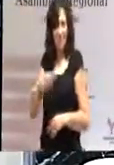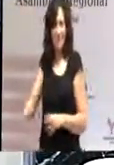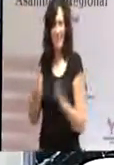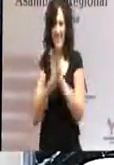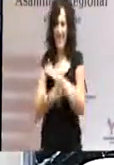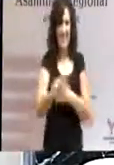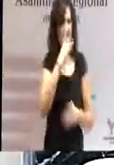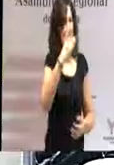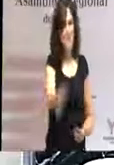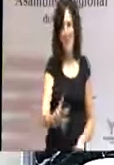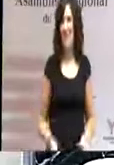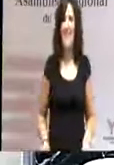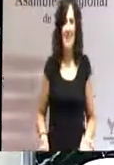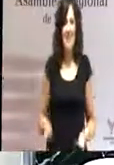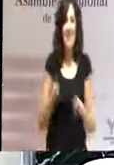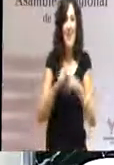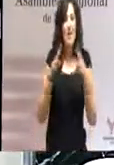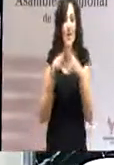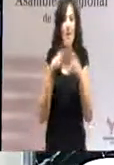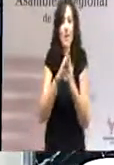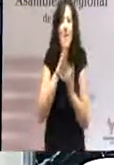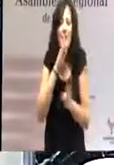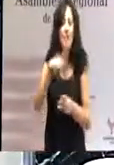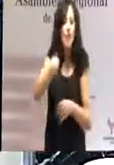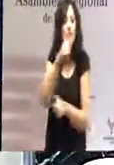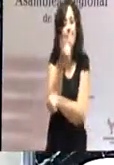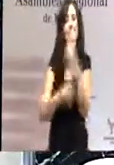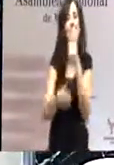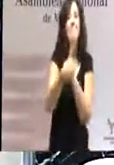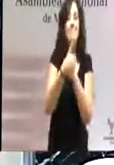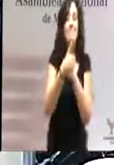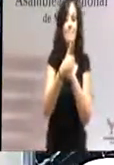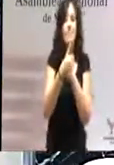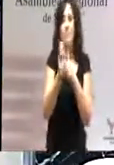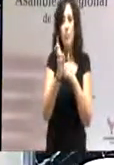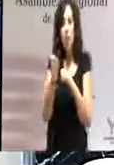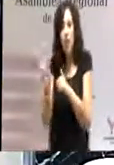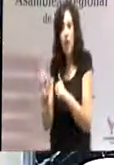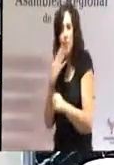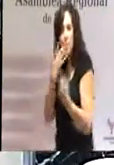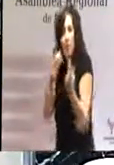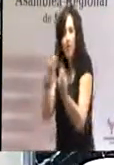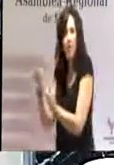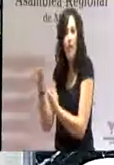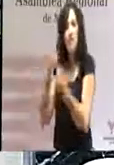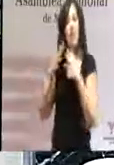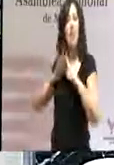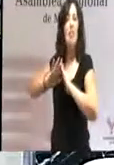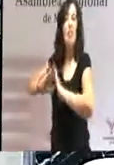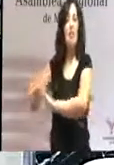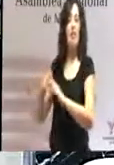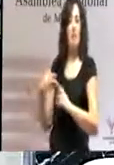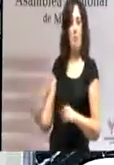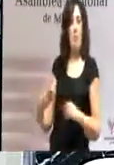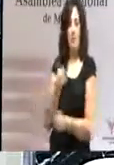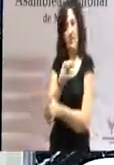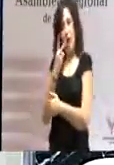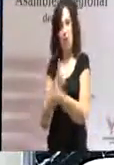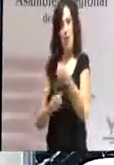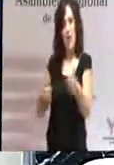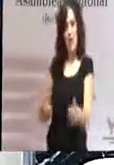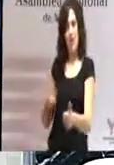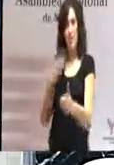vergüenza. Esta es la infraestructura que ustedes priman en vez de otras infraestructuras absolutamente necesarias y que, reitero, nos está costando